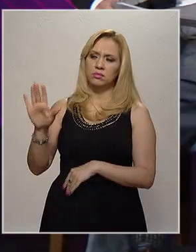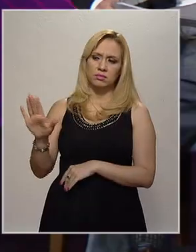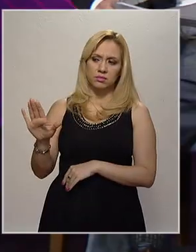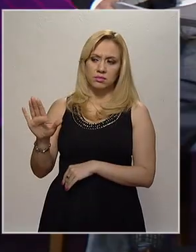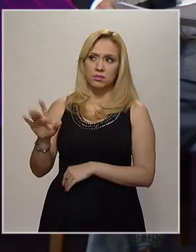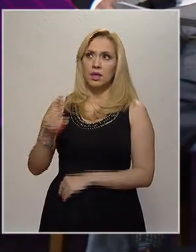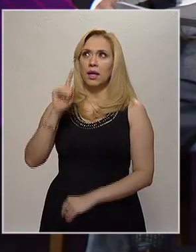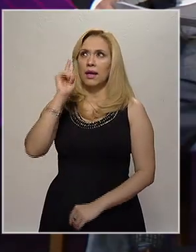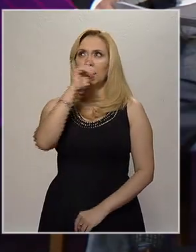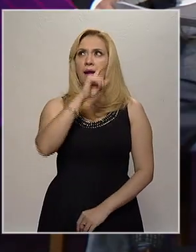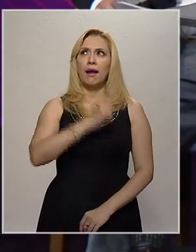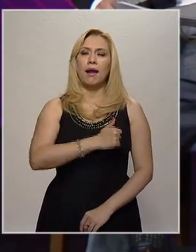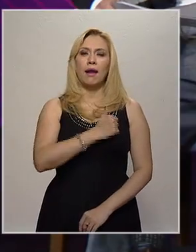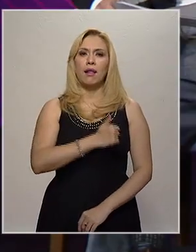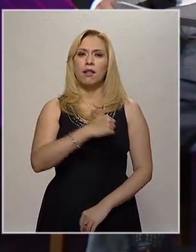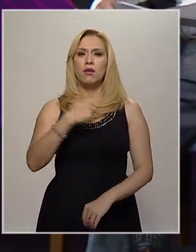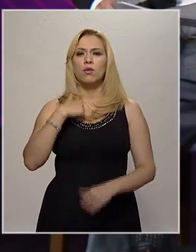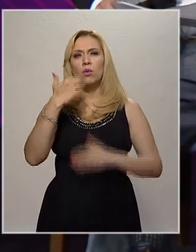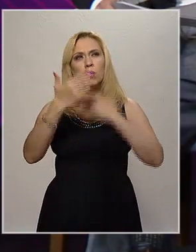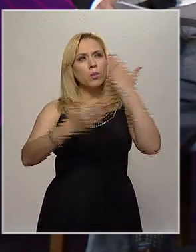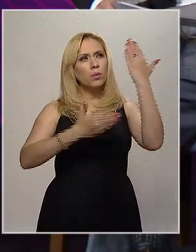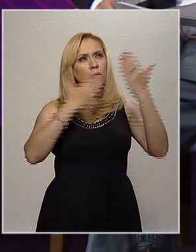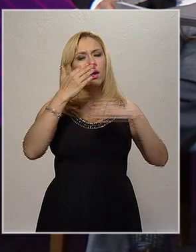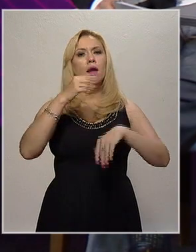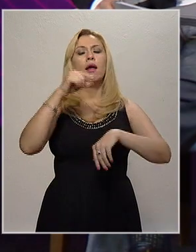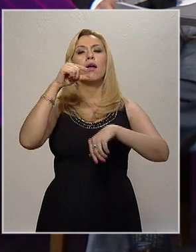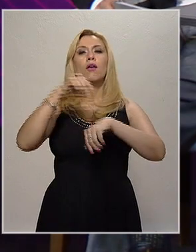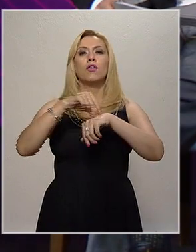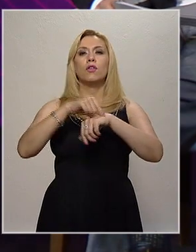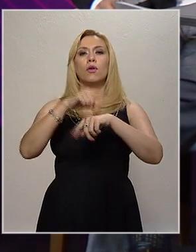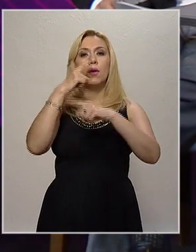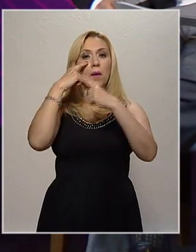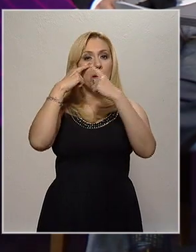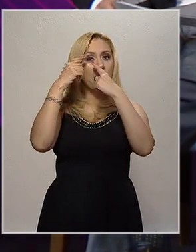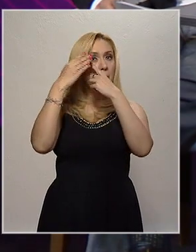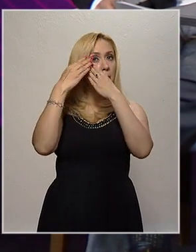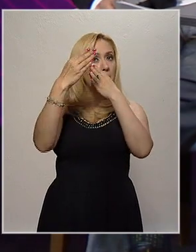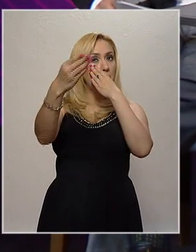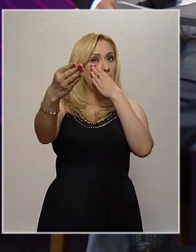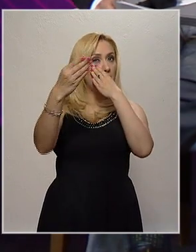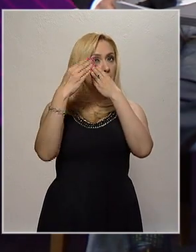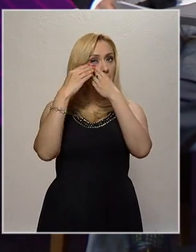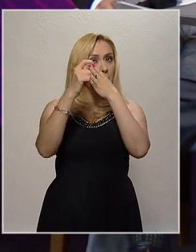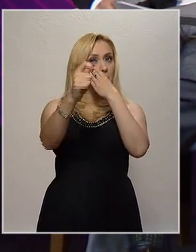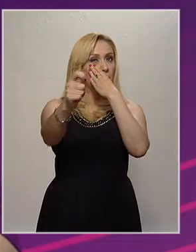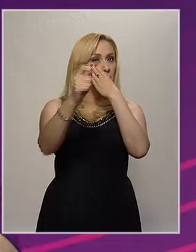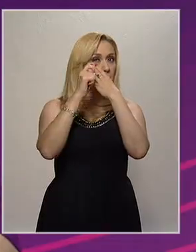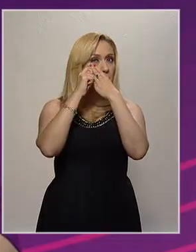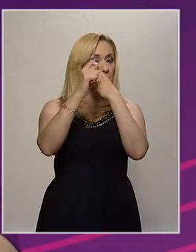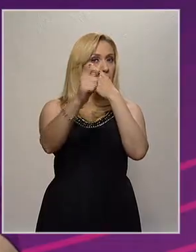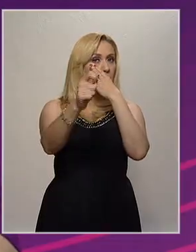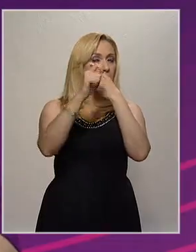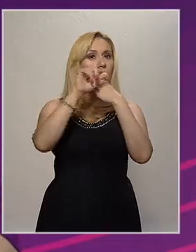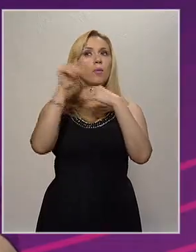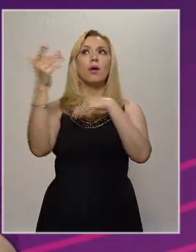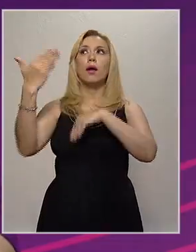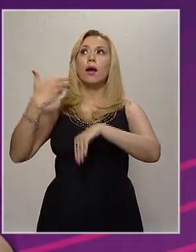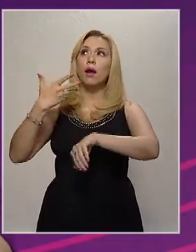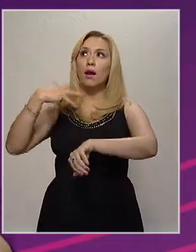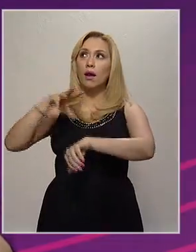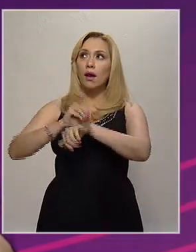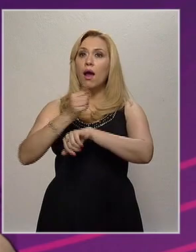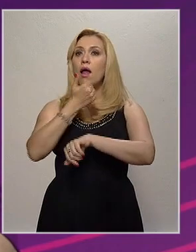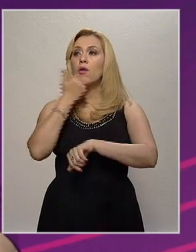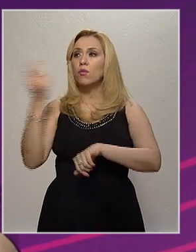en Canadá, haciendo yo mi doctorado, fui al oculista y bueno, me observaron el ojo, el médico, y luego me pidió permiso para ver si su estudiante